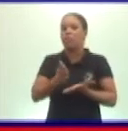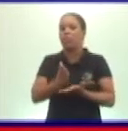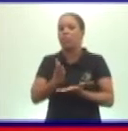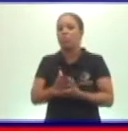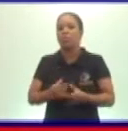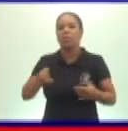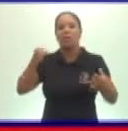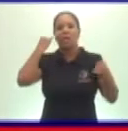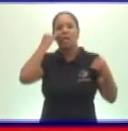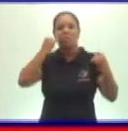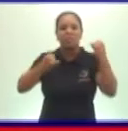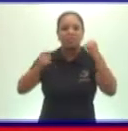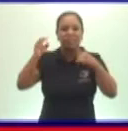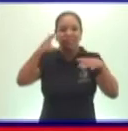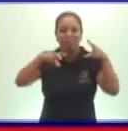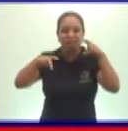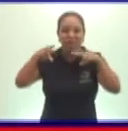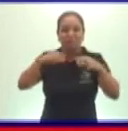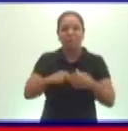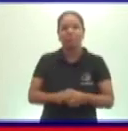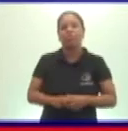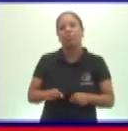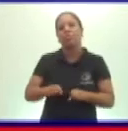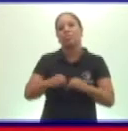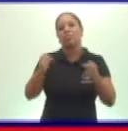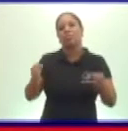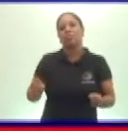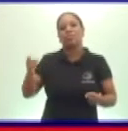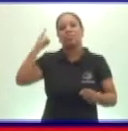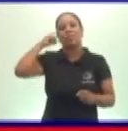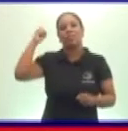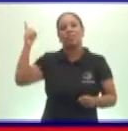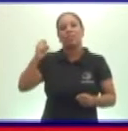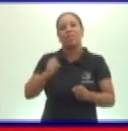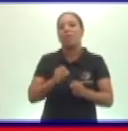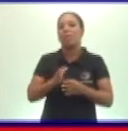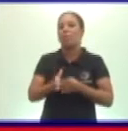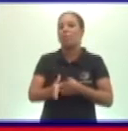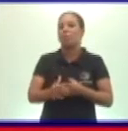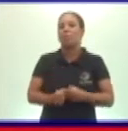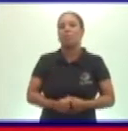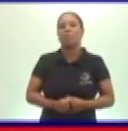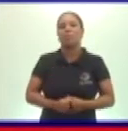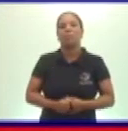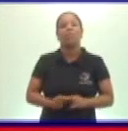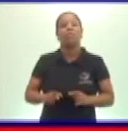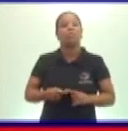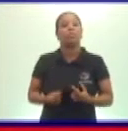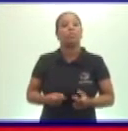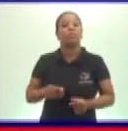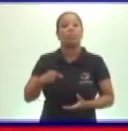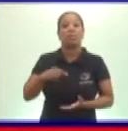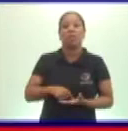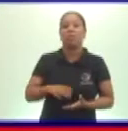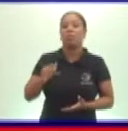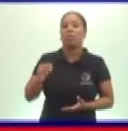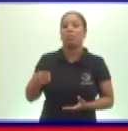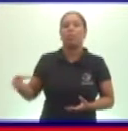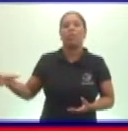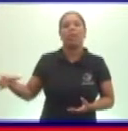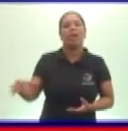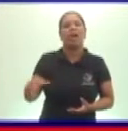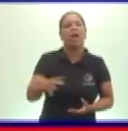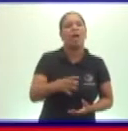de el sistema de ideas y los comportamientos. Porque estaremos hablando a lo largo de todo el curso de